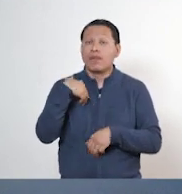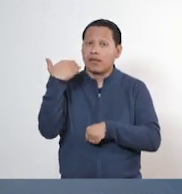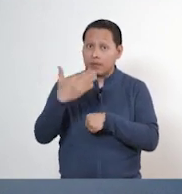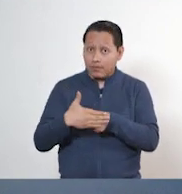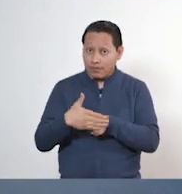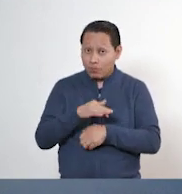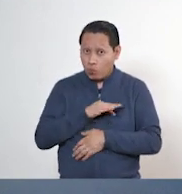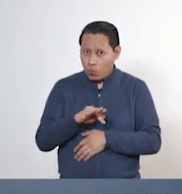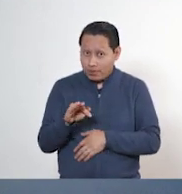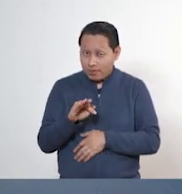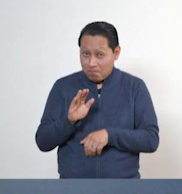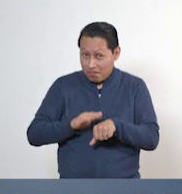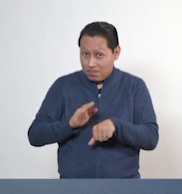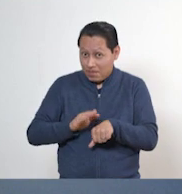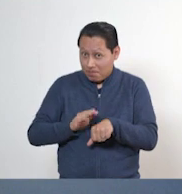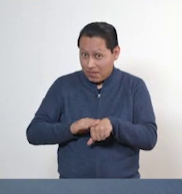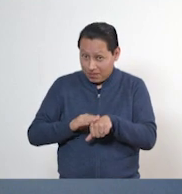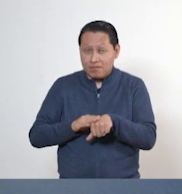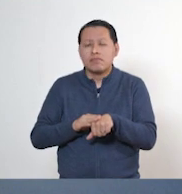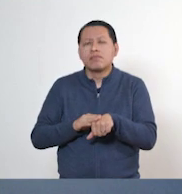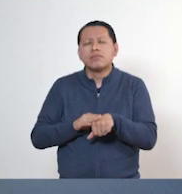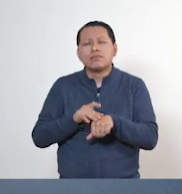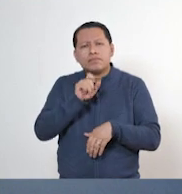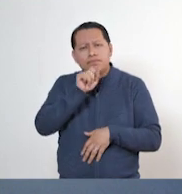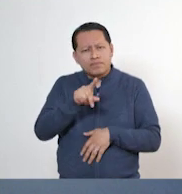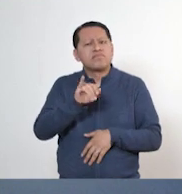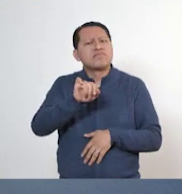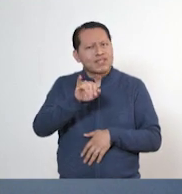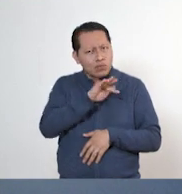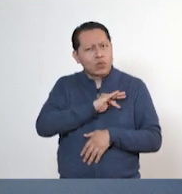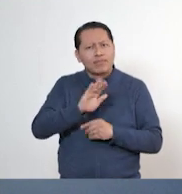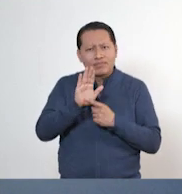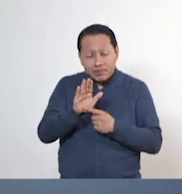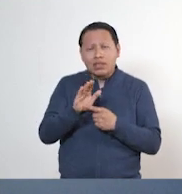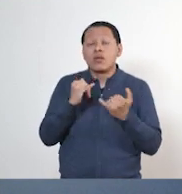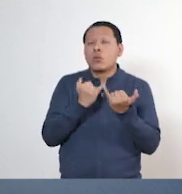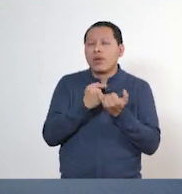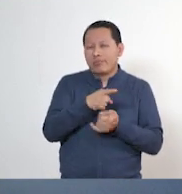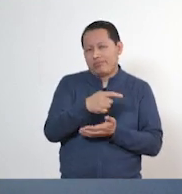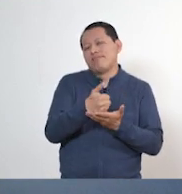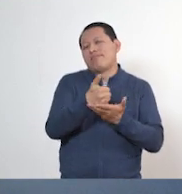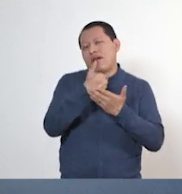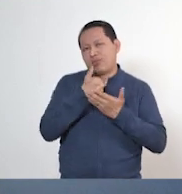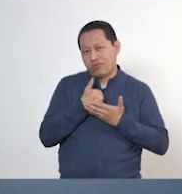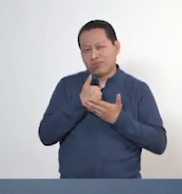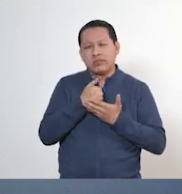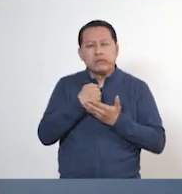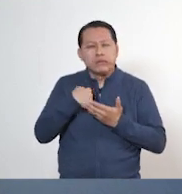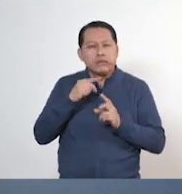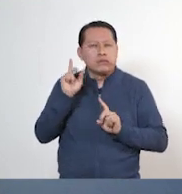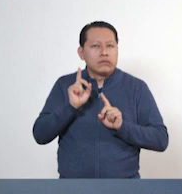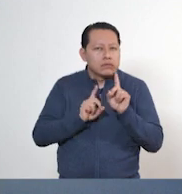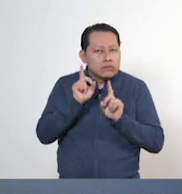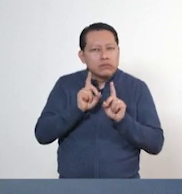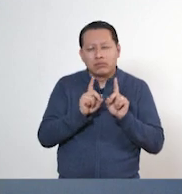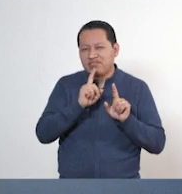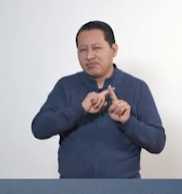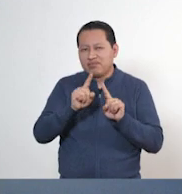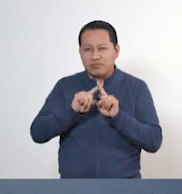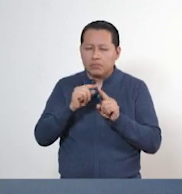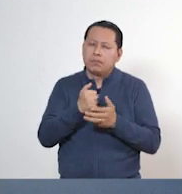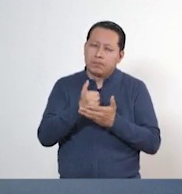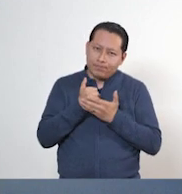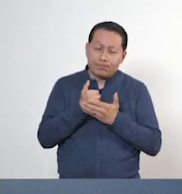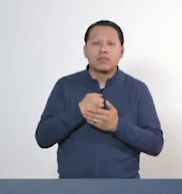¿nos puedes compartir más libros? Claro que sí. Y seguro tú me podrás seguir ayudando con todas las inquietudes que tenga. Claro que sí. Hasta